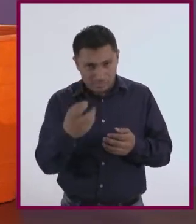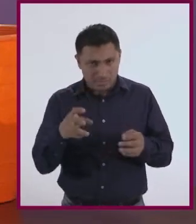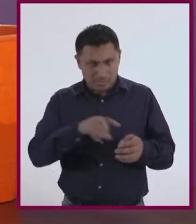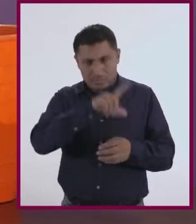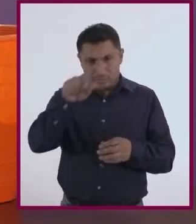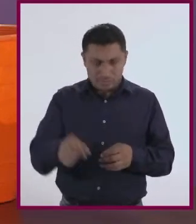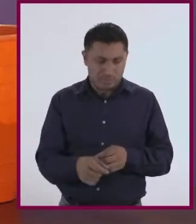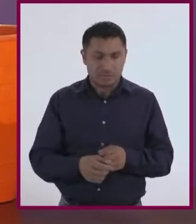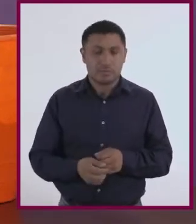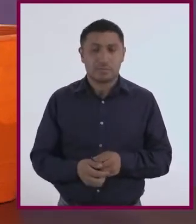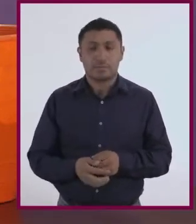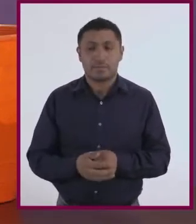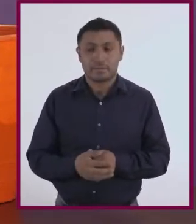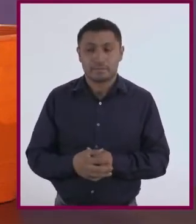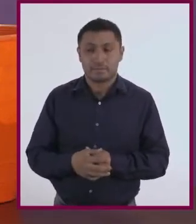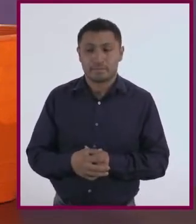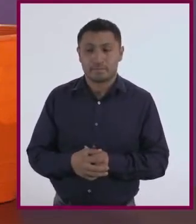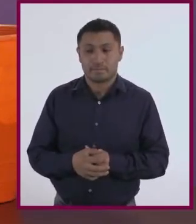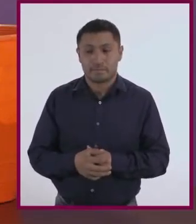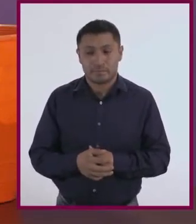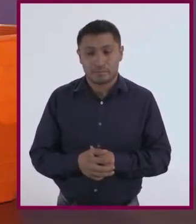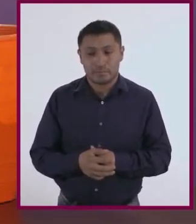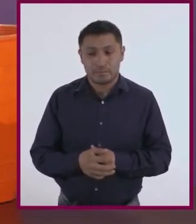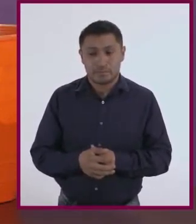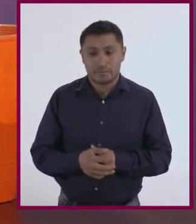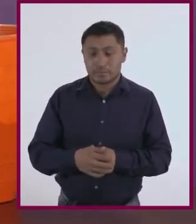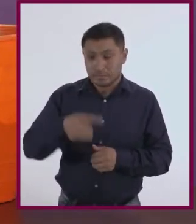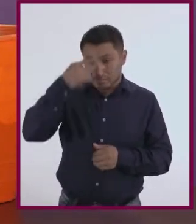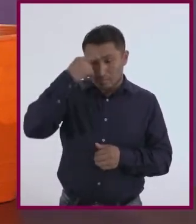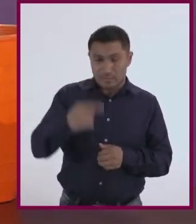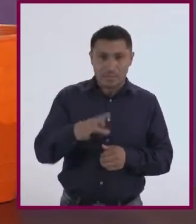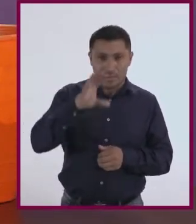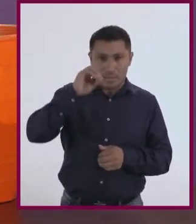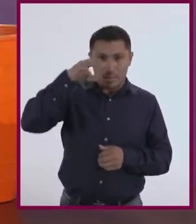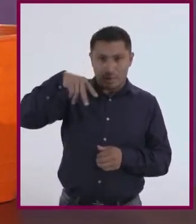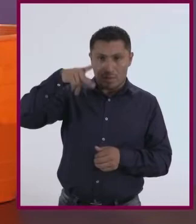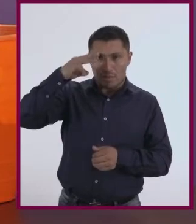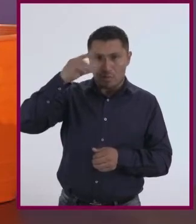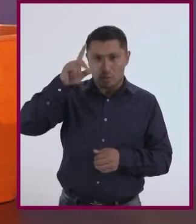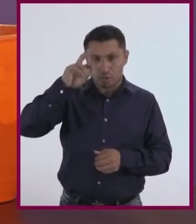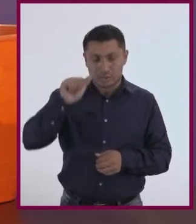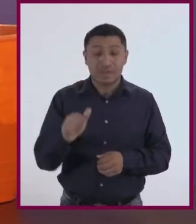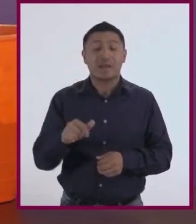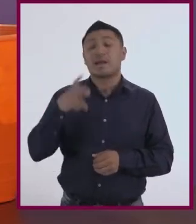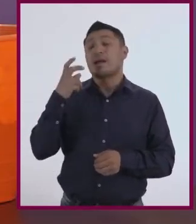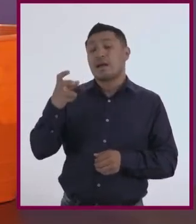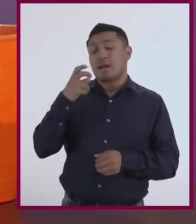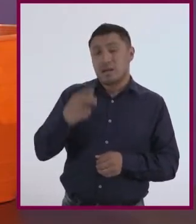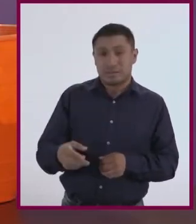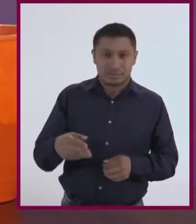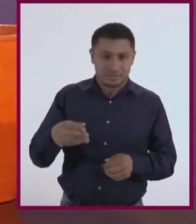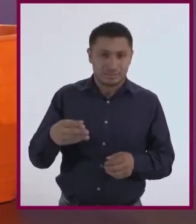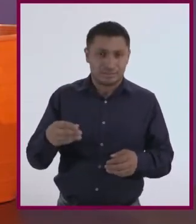lo abordaremos más adelante. Para nuestra composta, en esta ocasión, tenemos materia